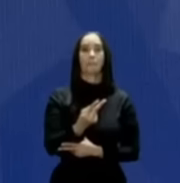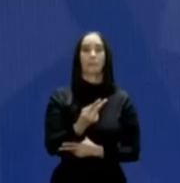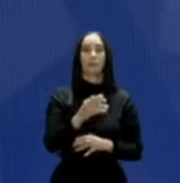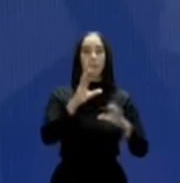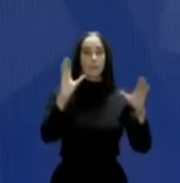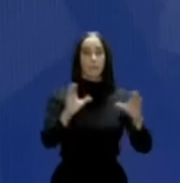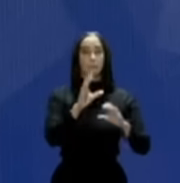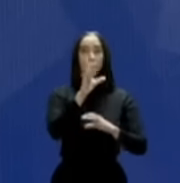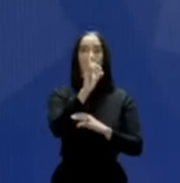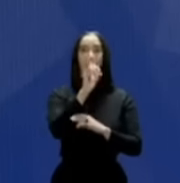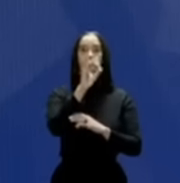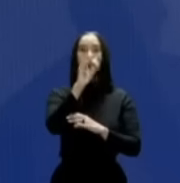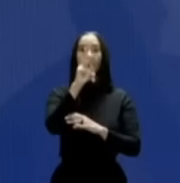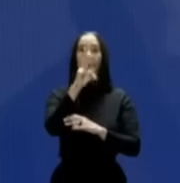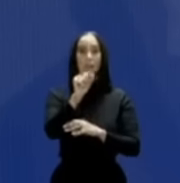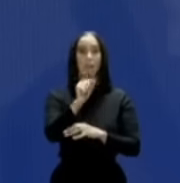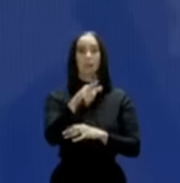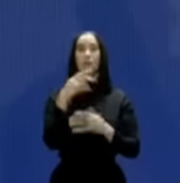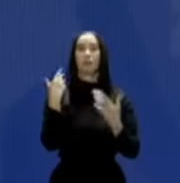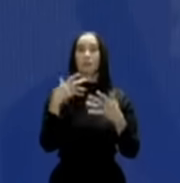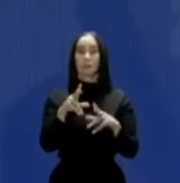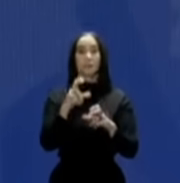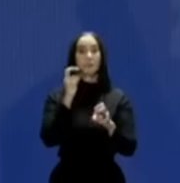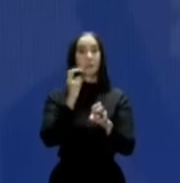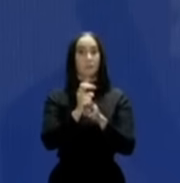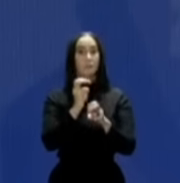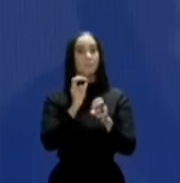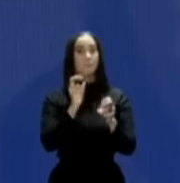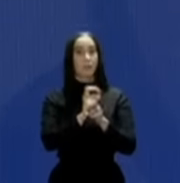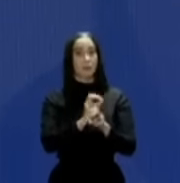dique, porque eso sí ya tendría consecuencias